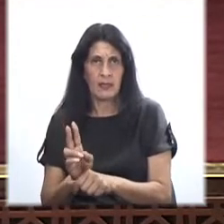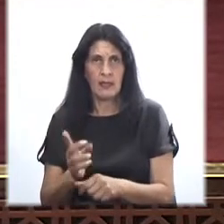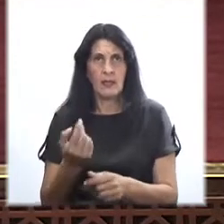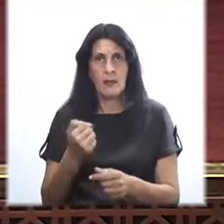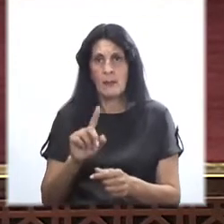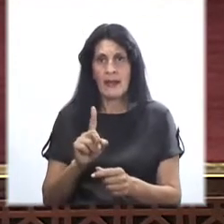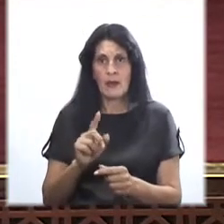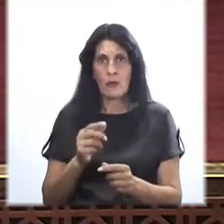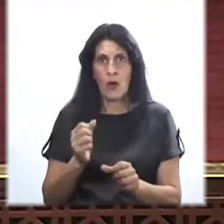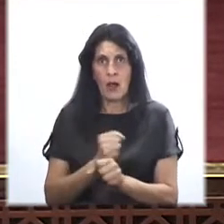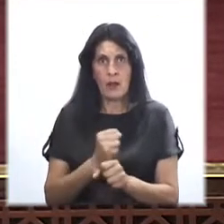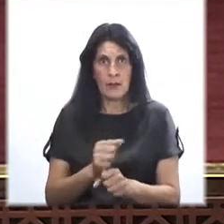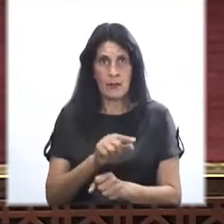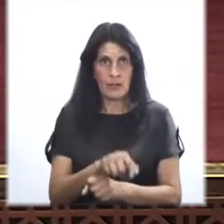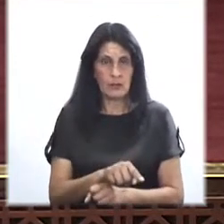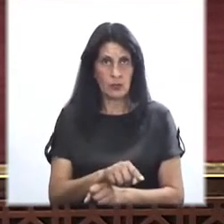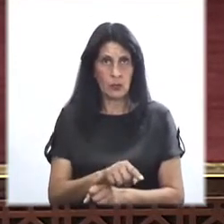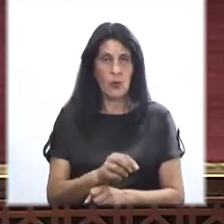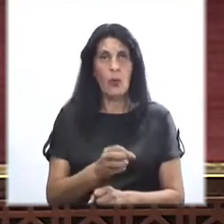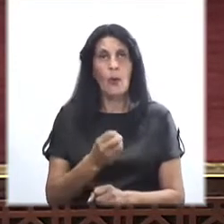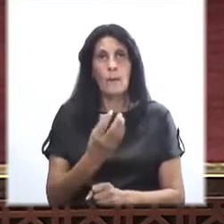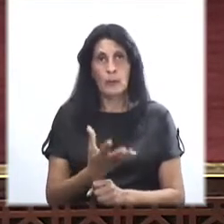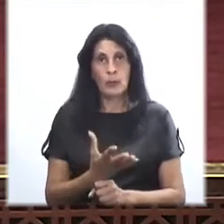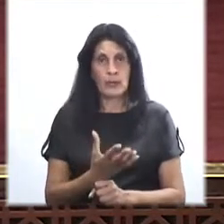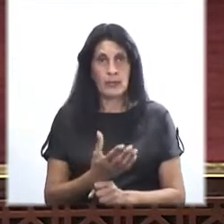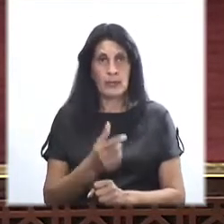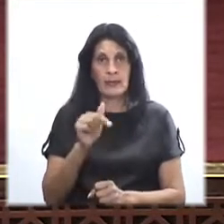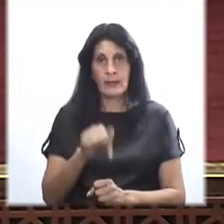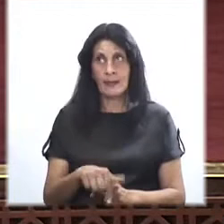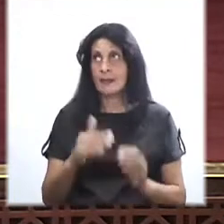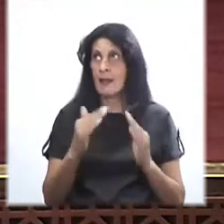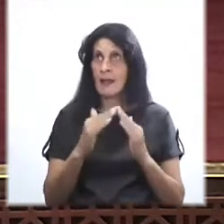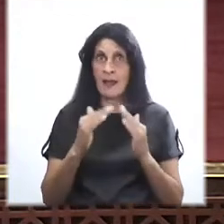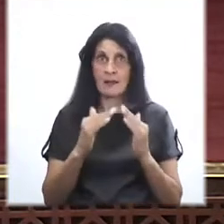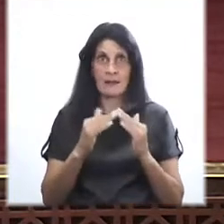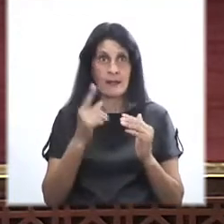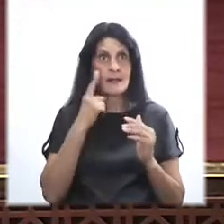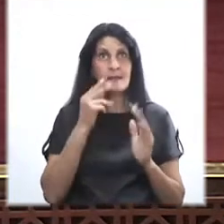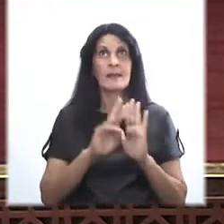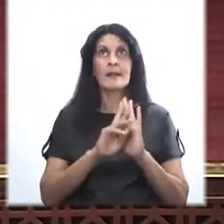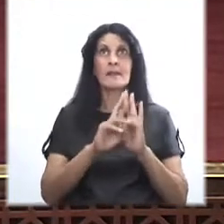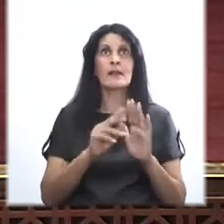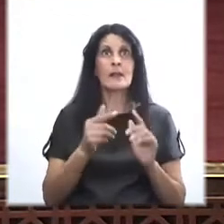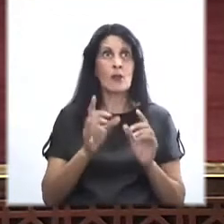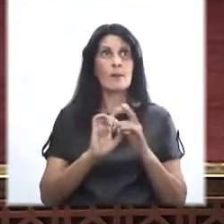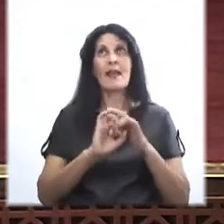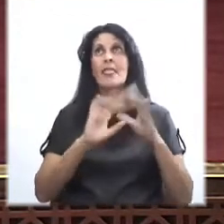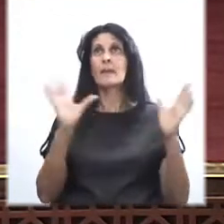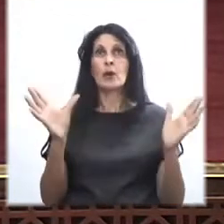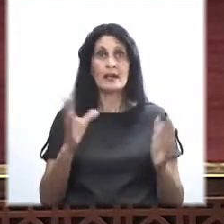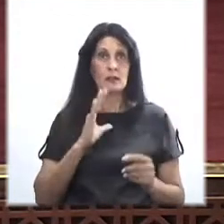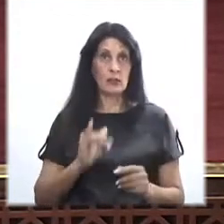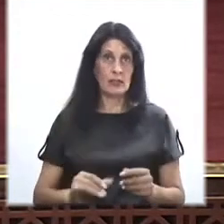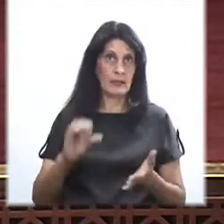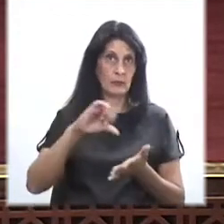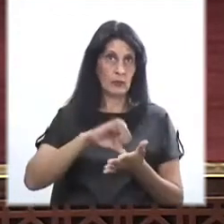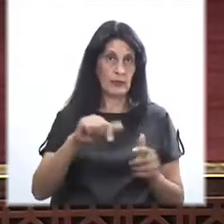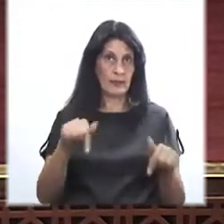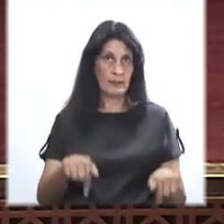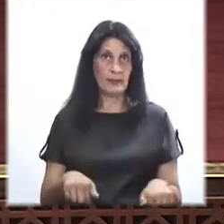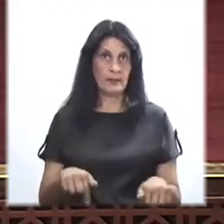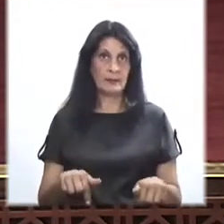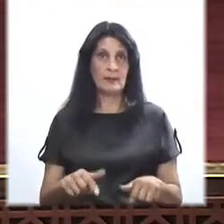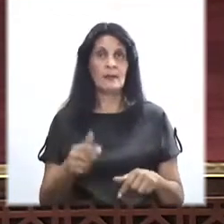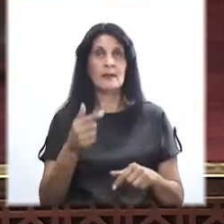esto? Porque esta casa, que es el reflejo democrático más grande que tenemos en este país,